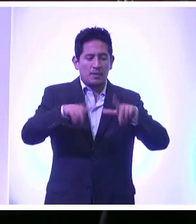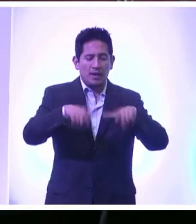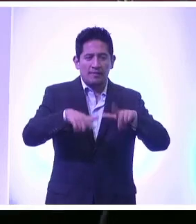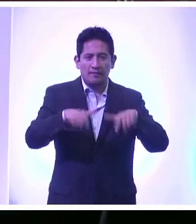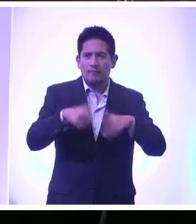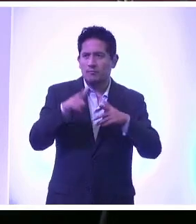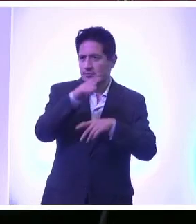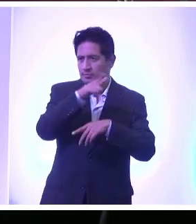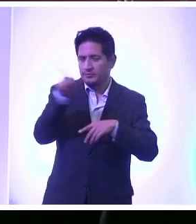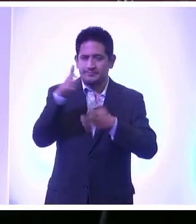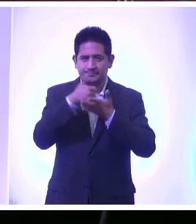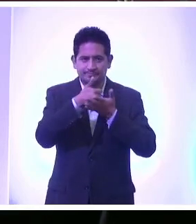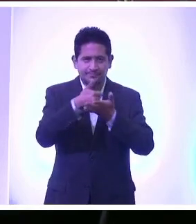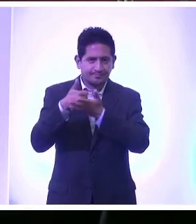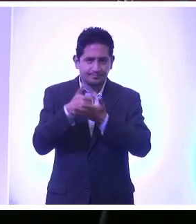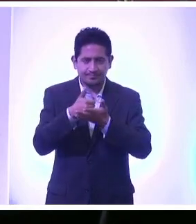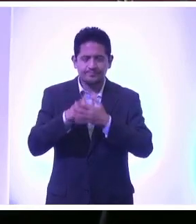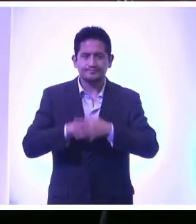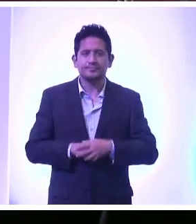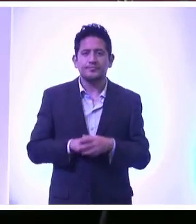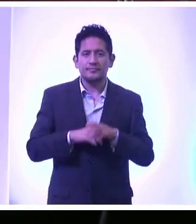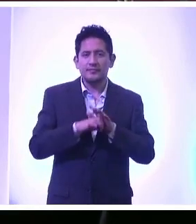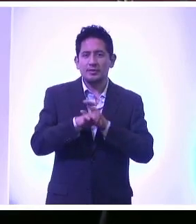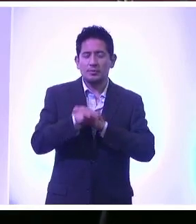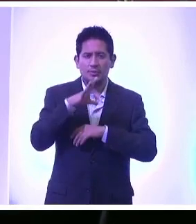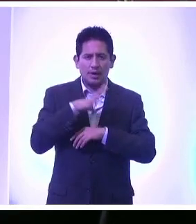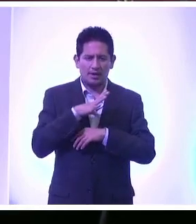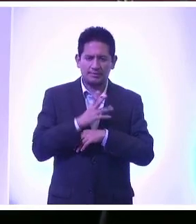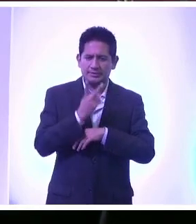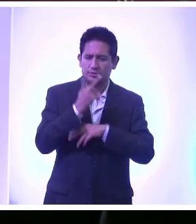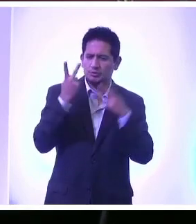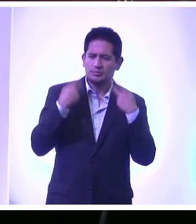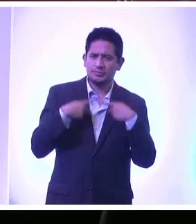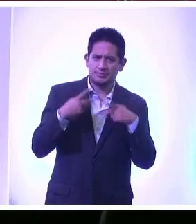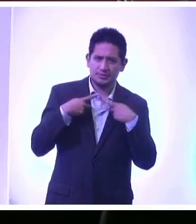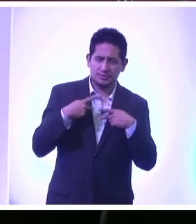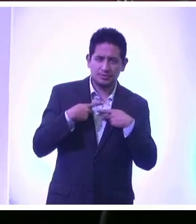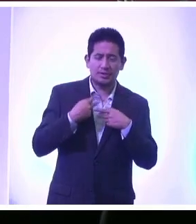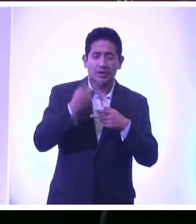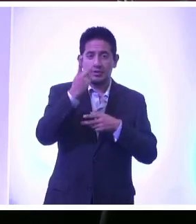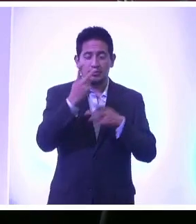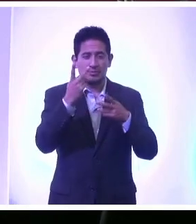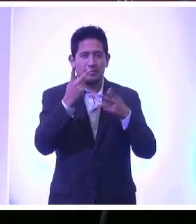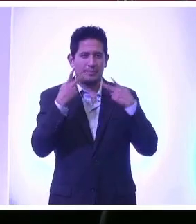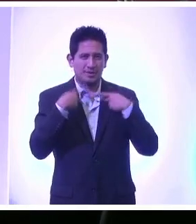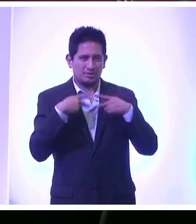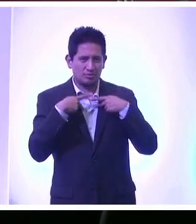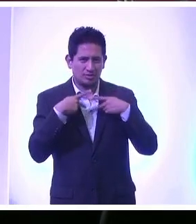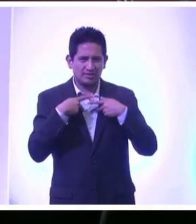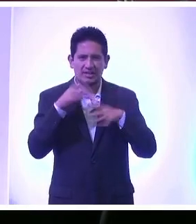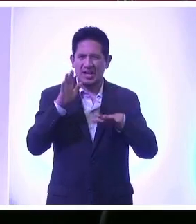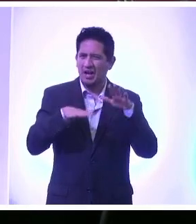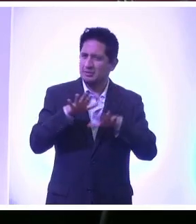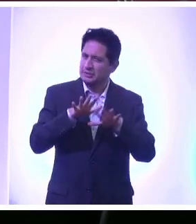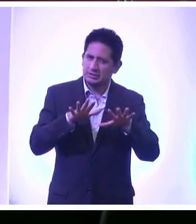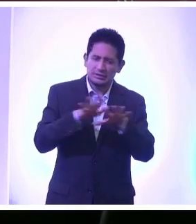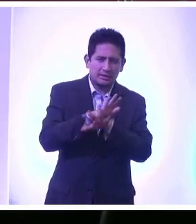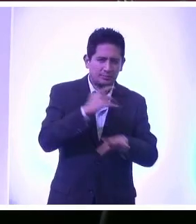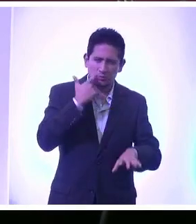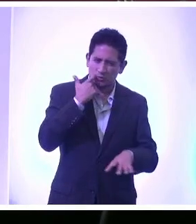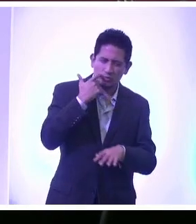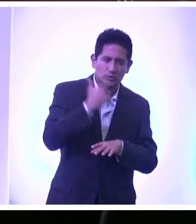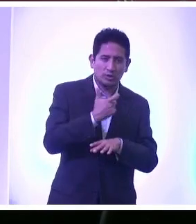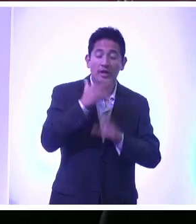yo siempre digo que hay dos tipos de personas no los que se resisten al cambio y los que se hacen Eh o los que ocupan estas